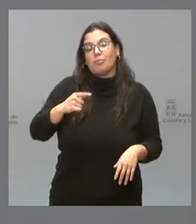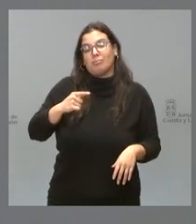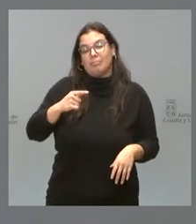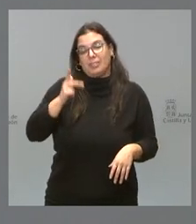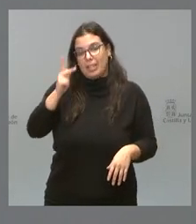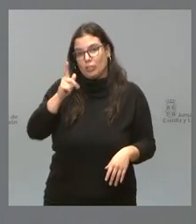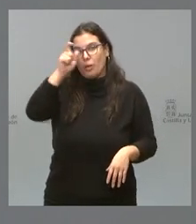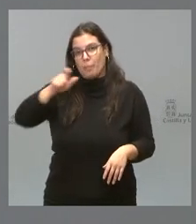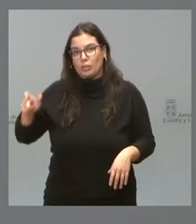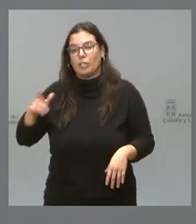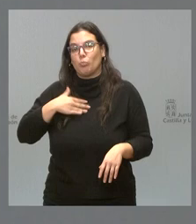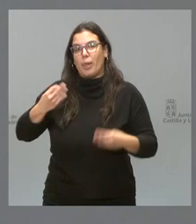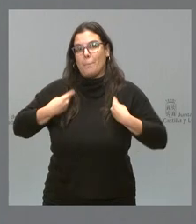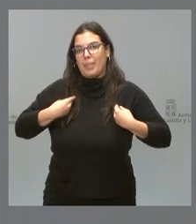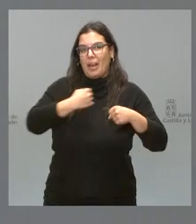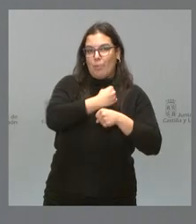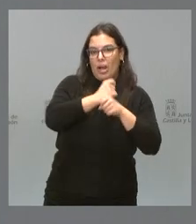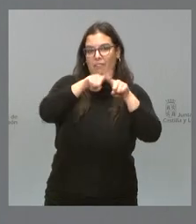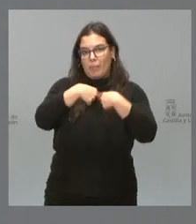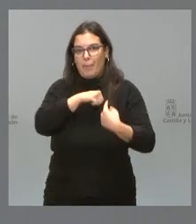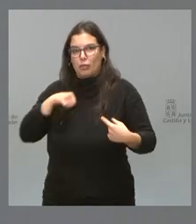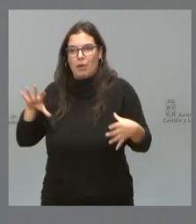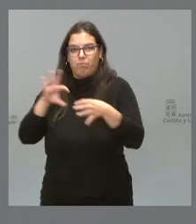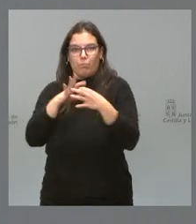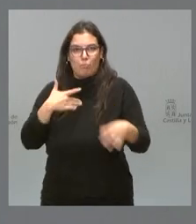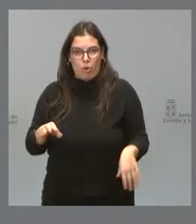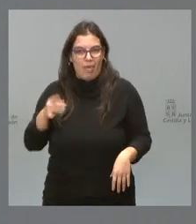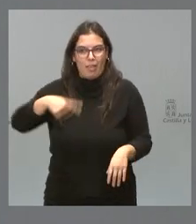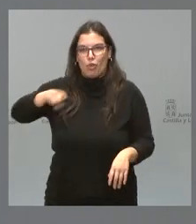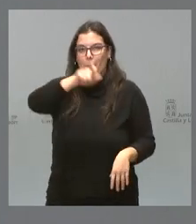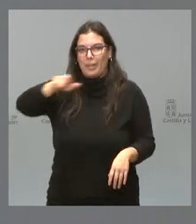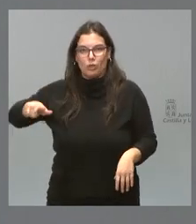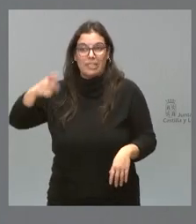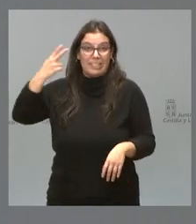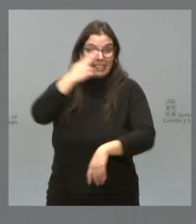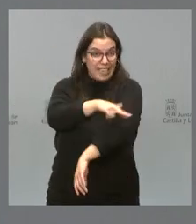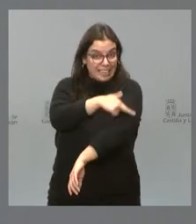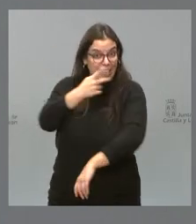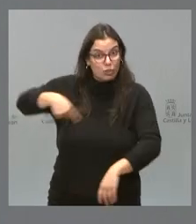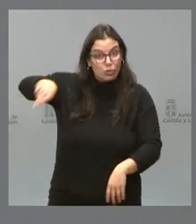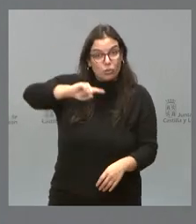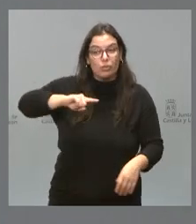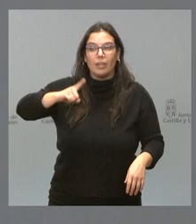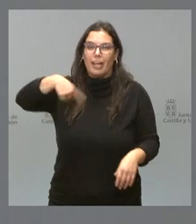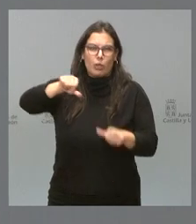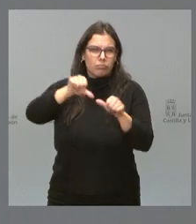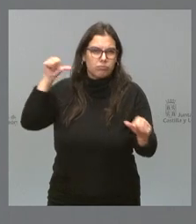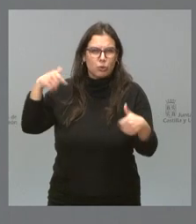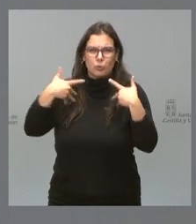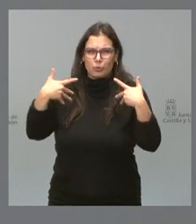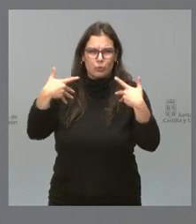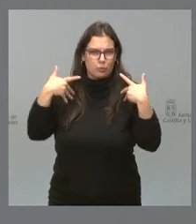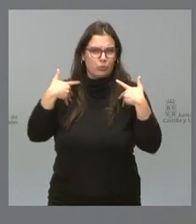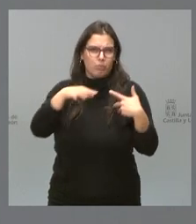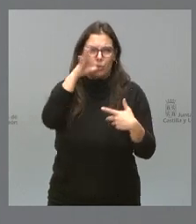sanitarios de conciliar su vida laboral familiar y personal son personas los sanitarios que han sufrido mucho durante